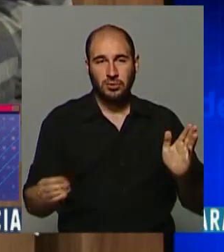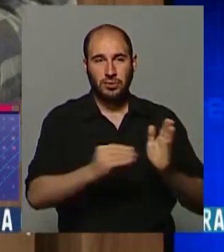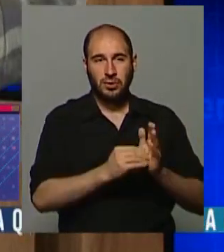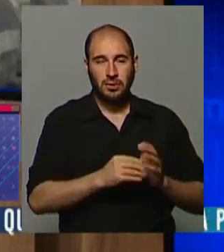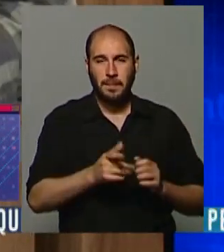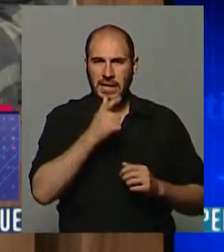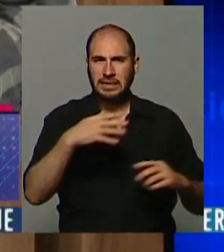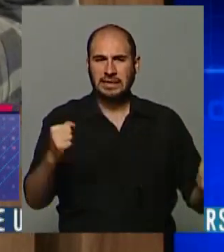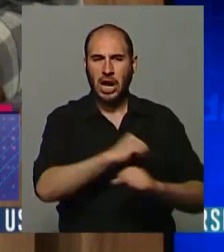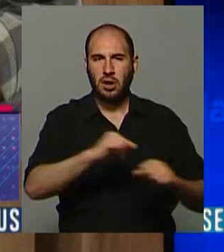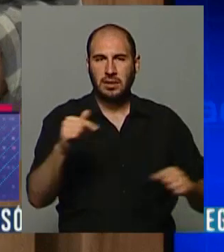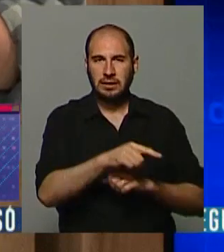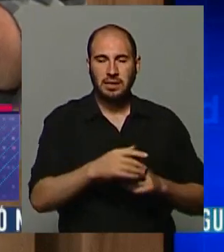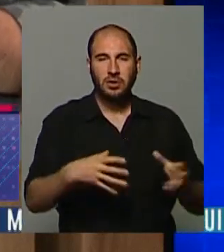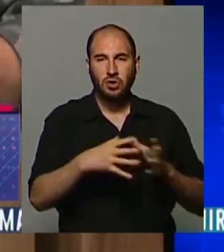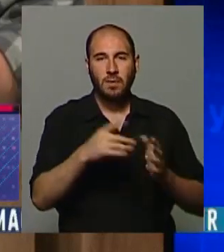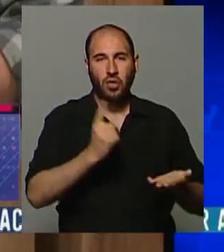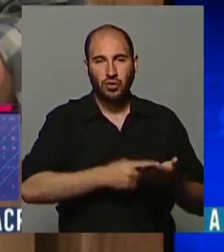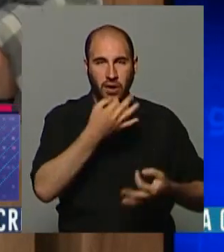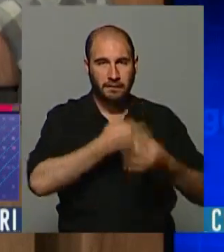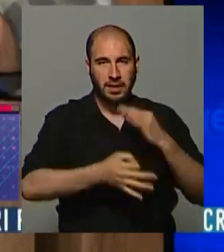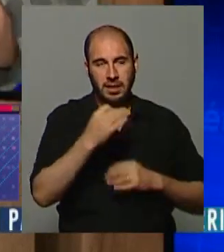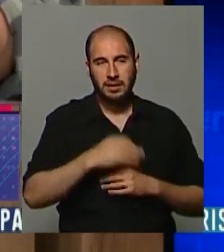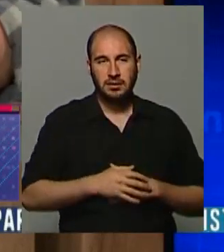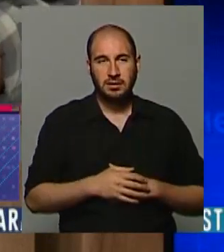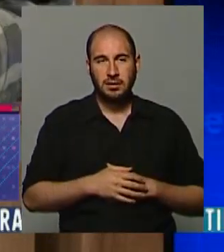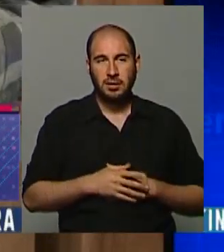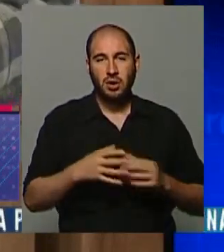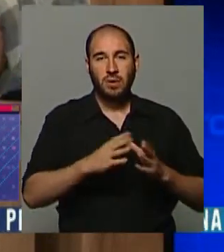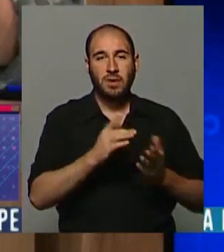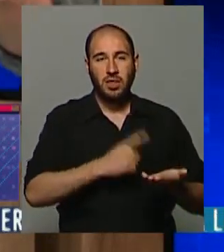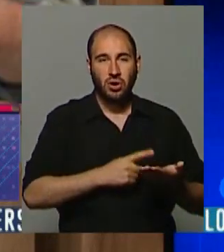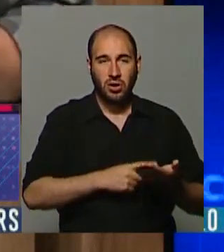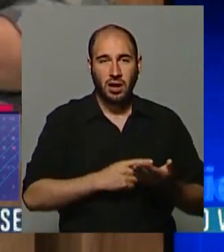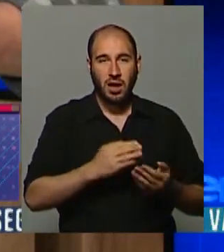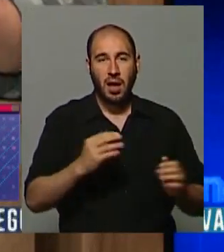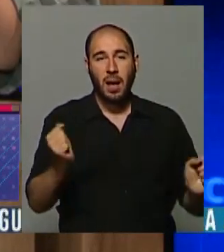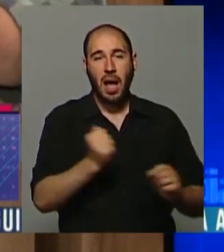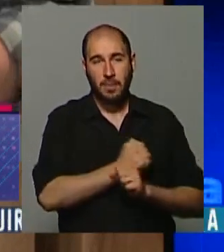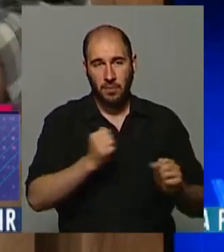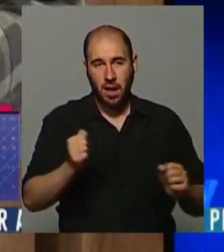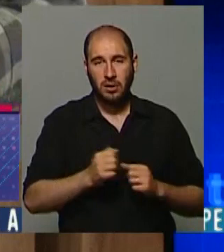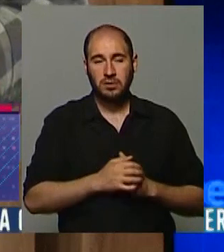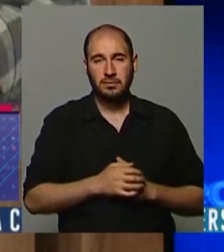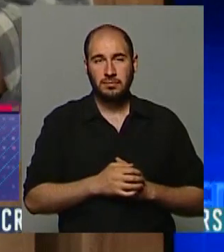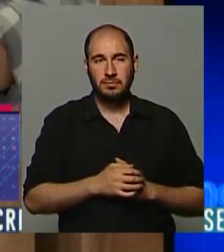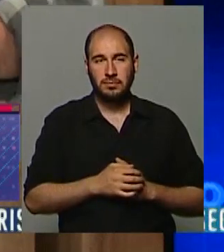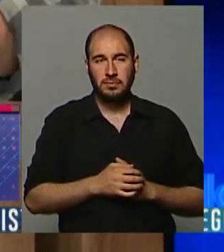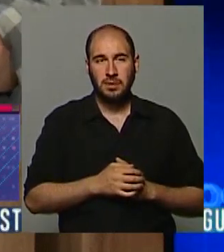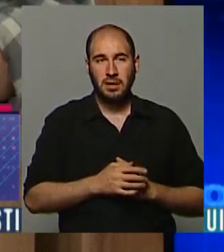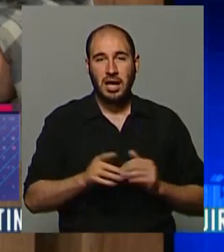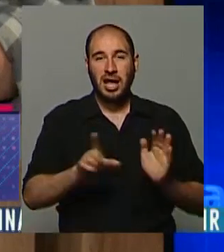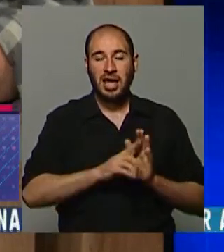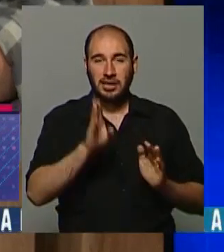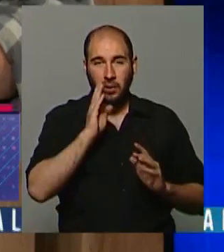de terroristas a los grupos narcotráficos, narcos, ¿no es cierto?, lo habilita, según la ley de